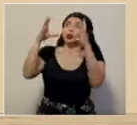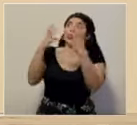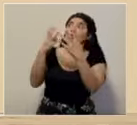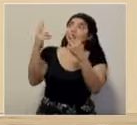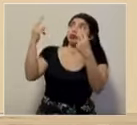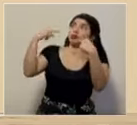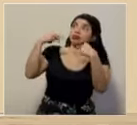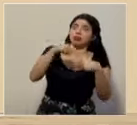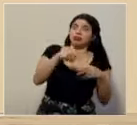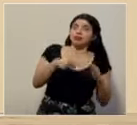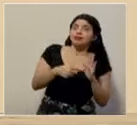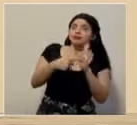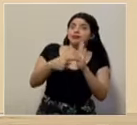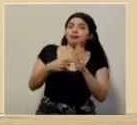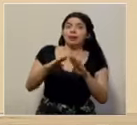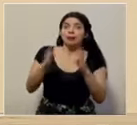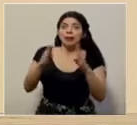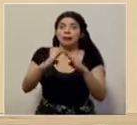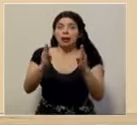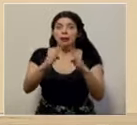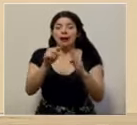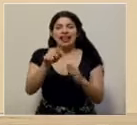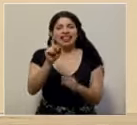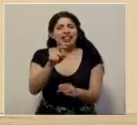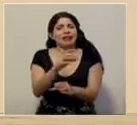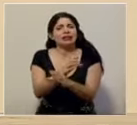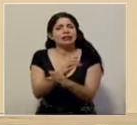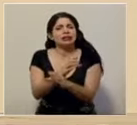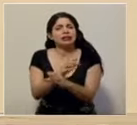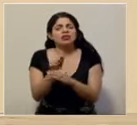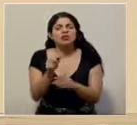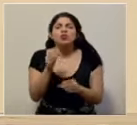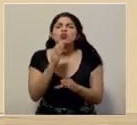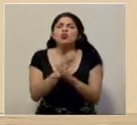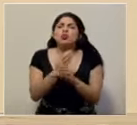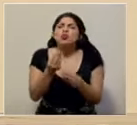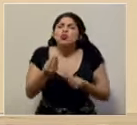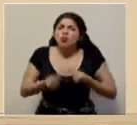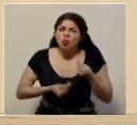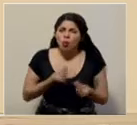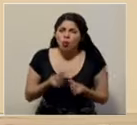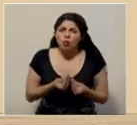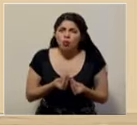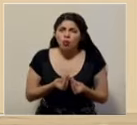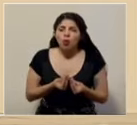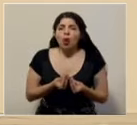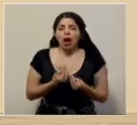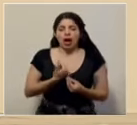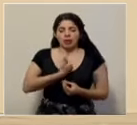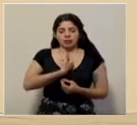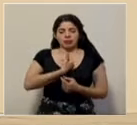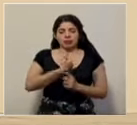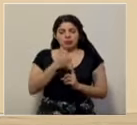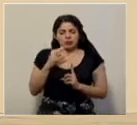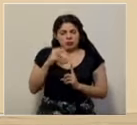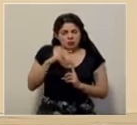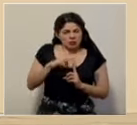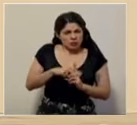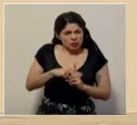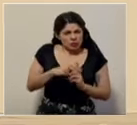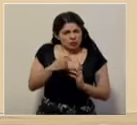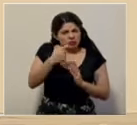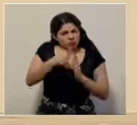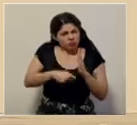hacia adelante en reapertura, hay que cuidarlas, y la forma de cuidarlas es a través de la adopción muy estricta